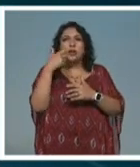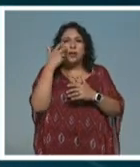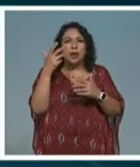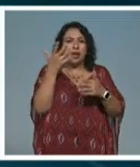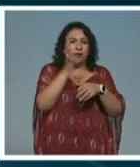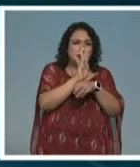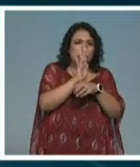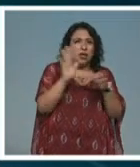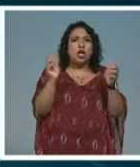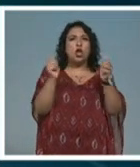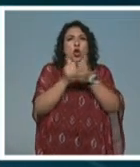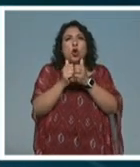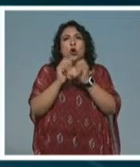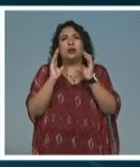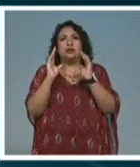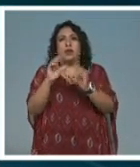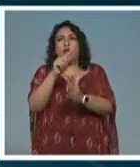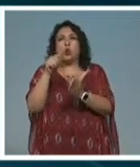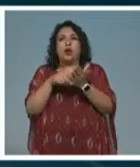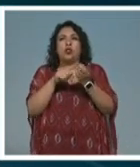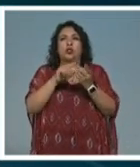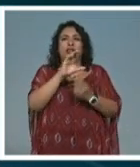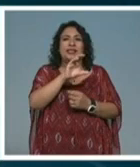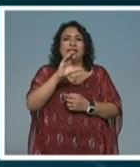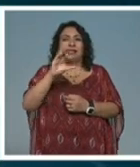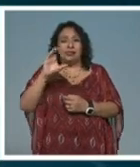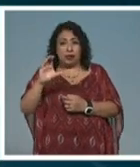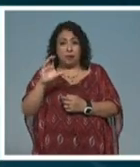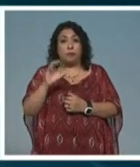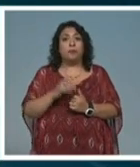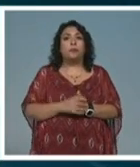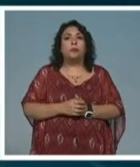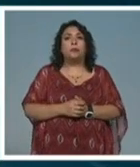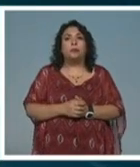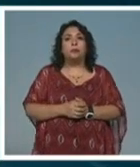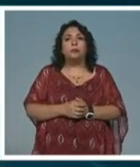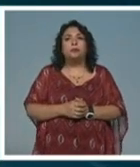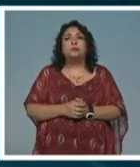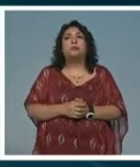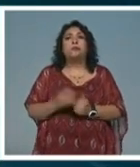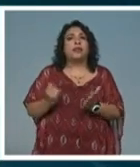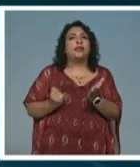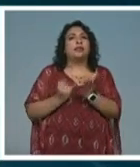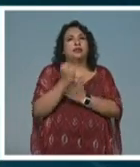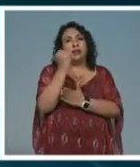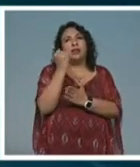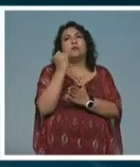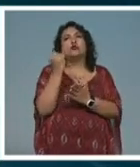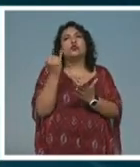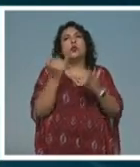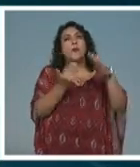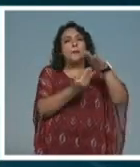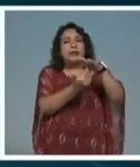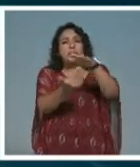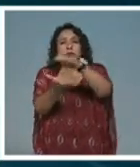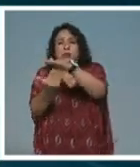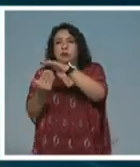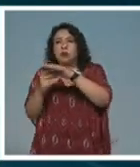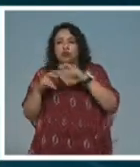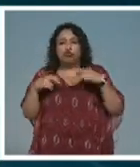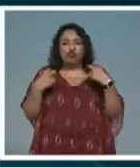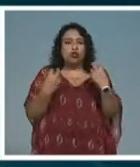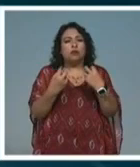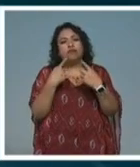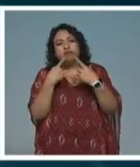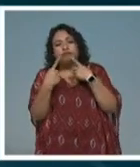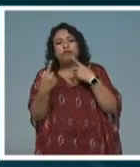la industria y la academia en el Centro de Capacitación Cinematográfica. Decidimos hacer una serie de mesas redondas alrededor del mundo del